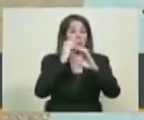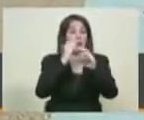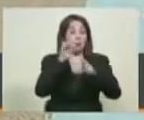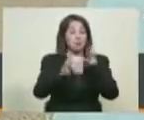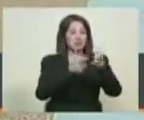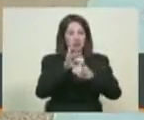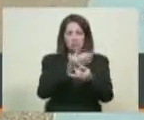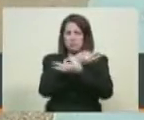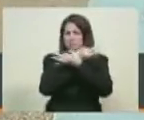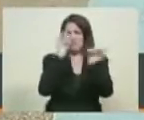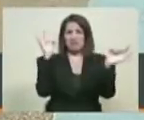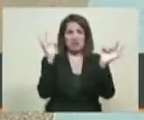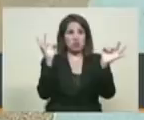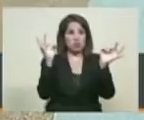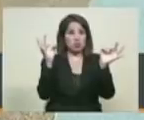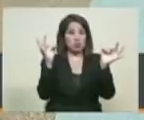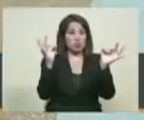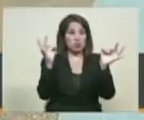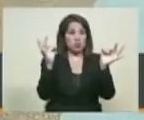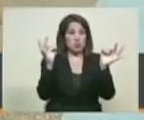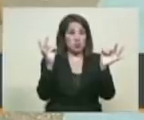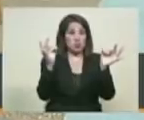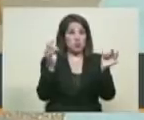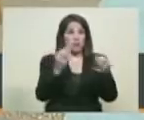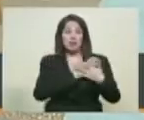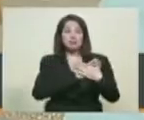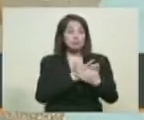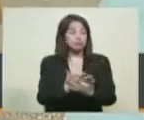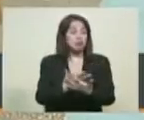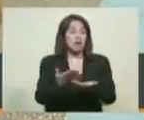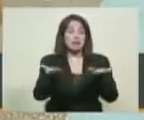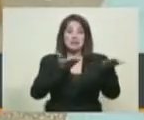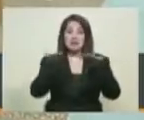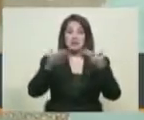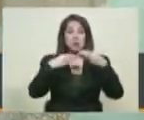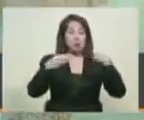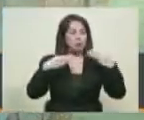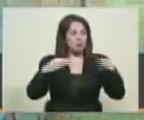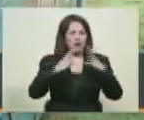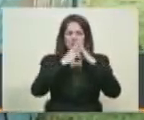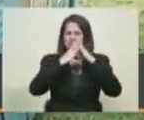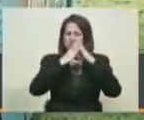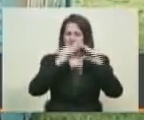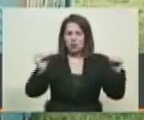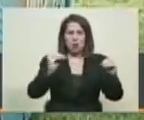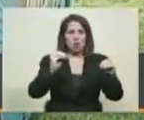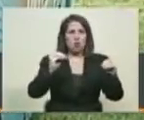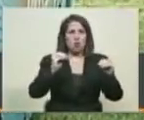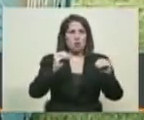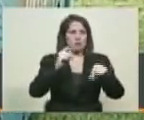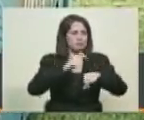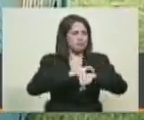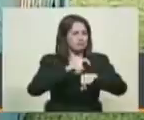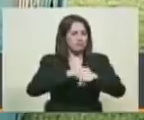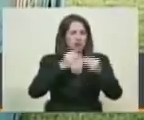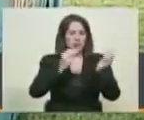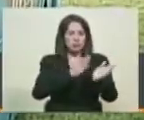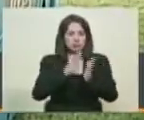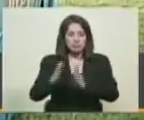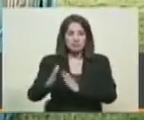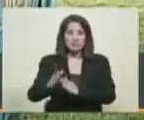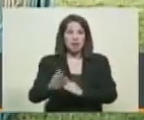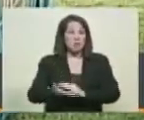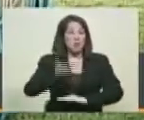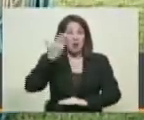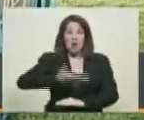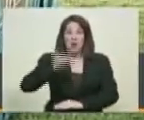sistema perfecto para la prestación de servicio público, en toda su concepción. Pero tiene un elemento